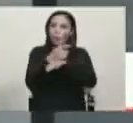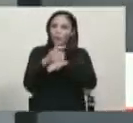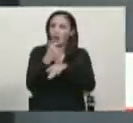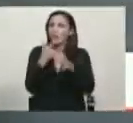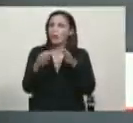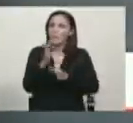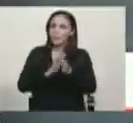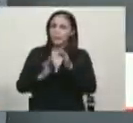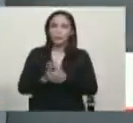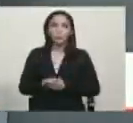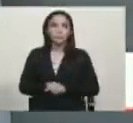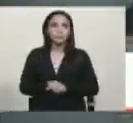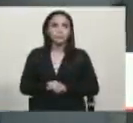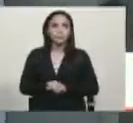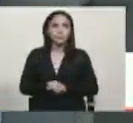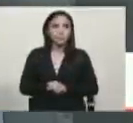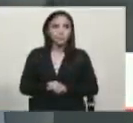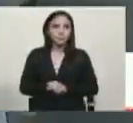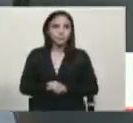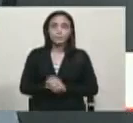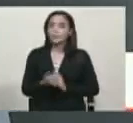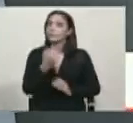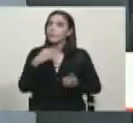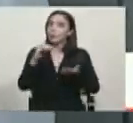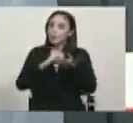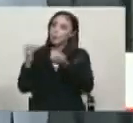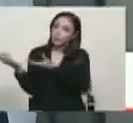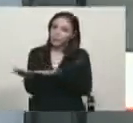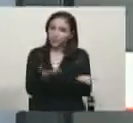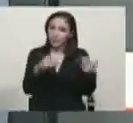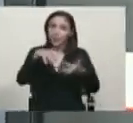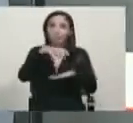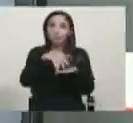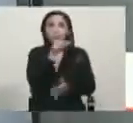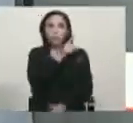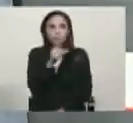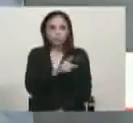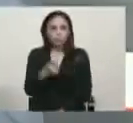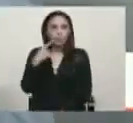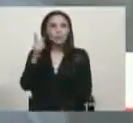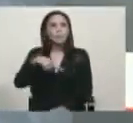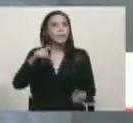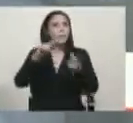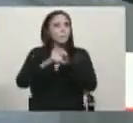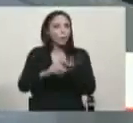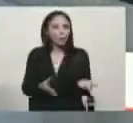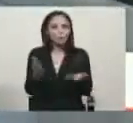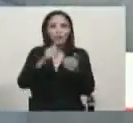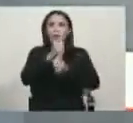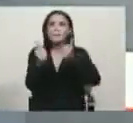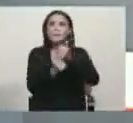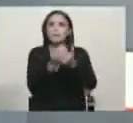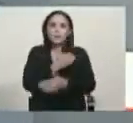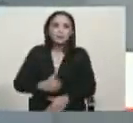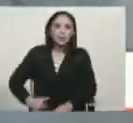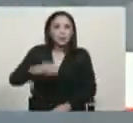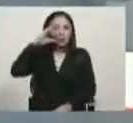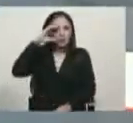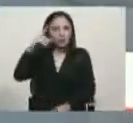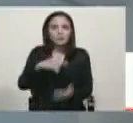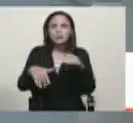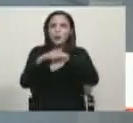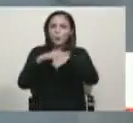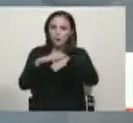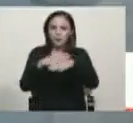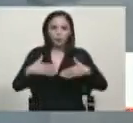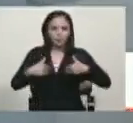camarada presidente, primero nuevamente la bienvenida al estado Zulia, la primera combatiente, vicepresidenta, ministro. Este laboratorio que ha